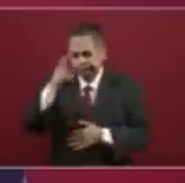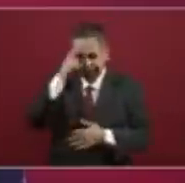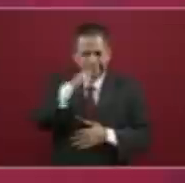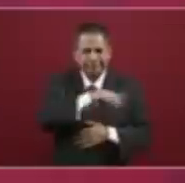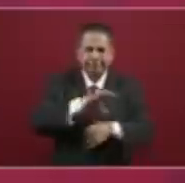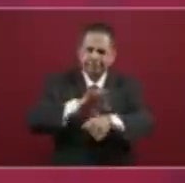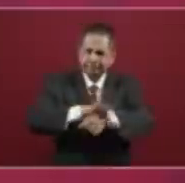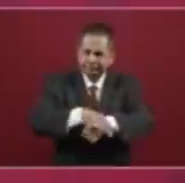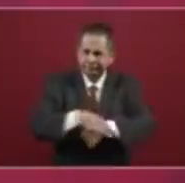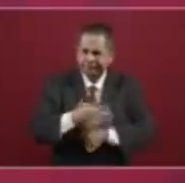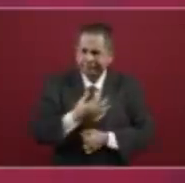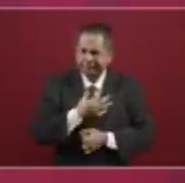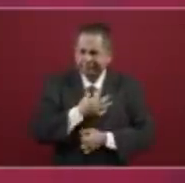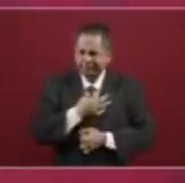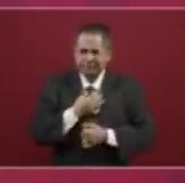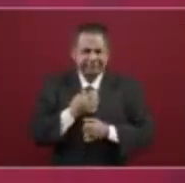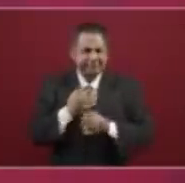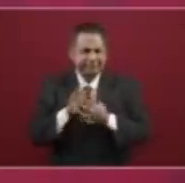joyas,